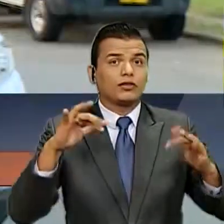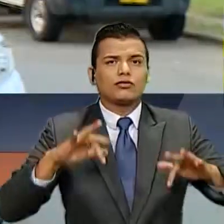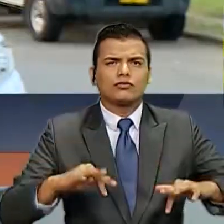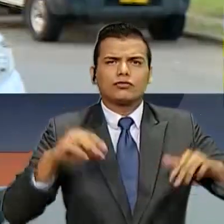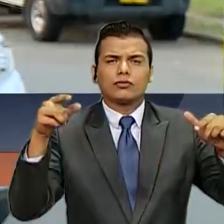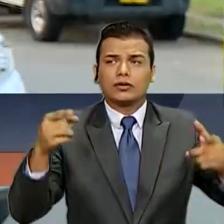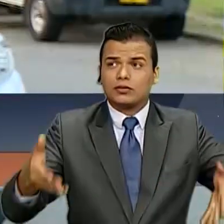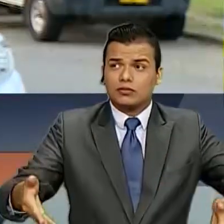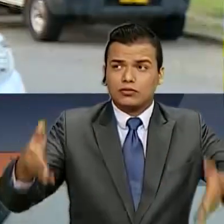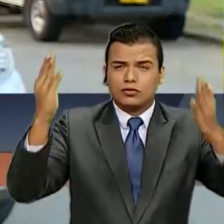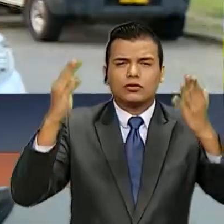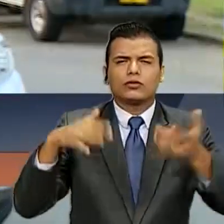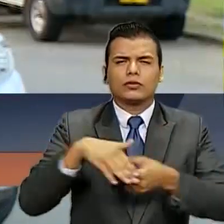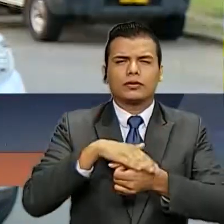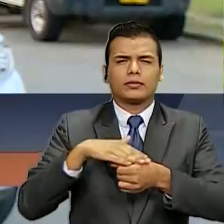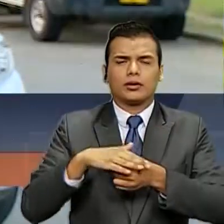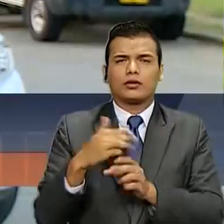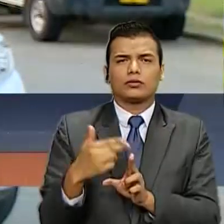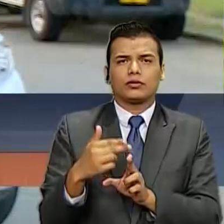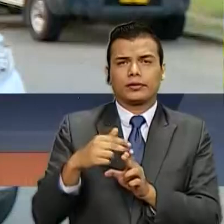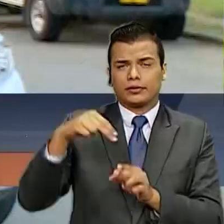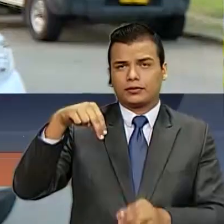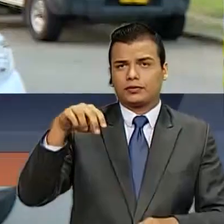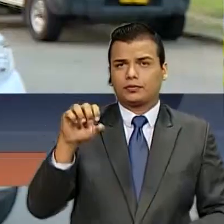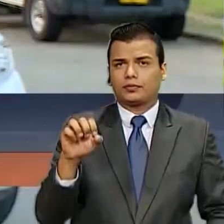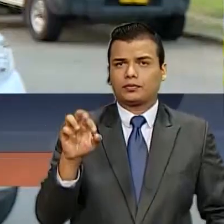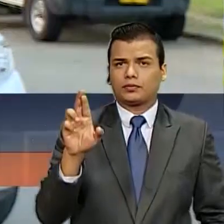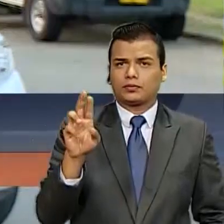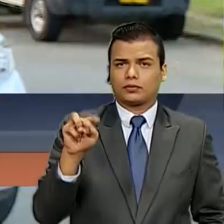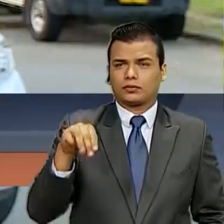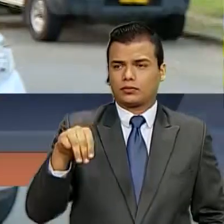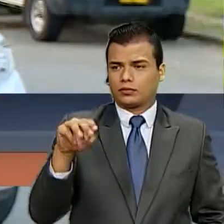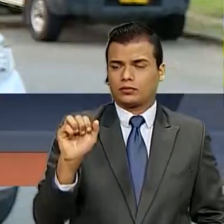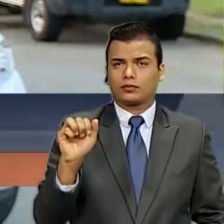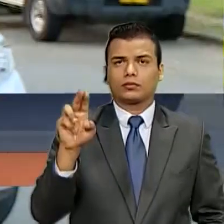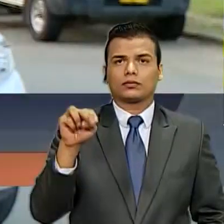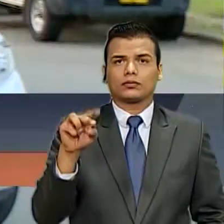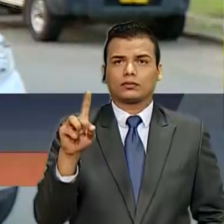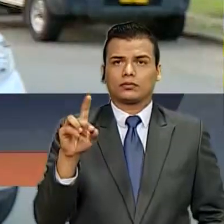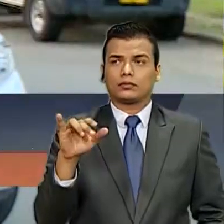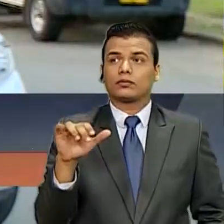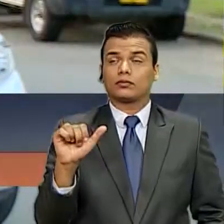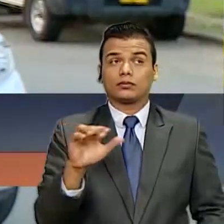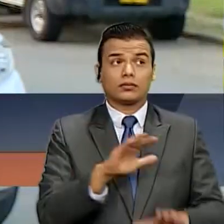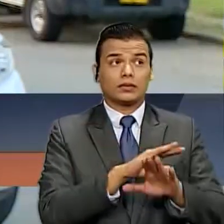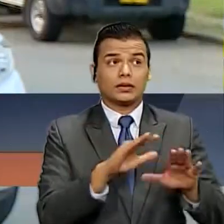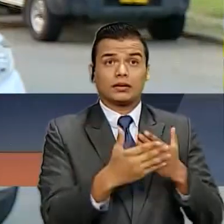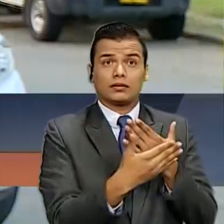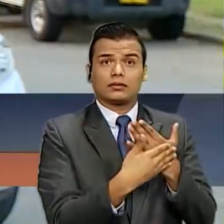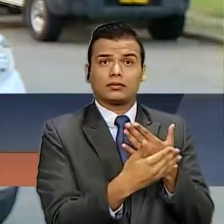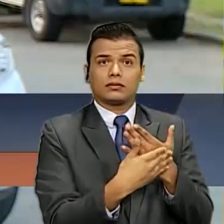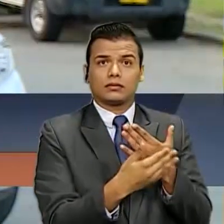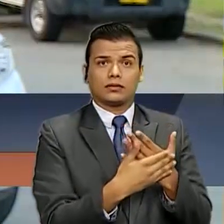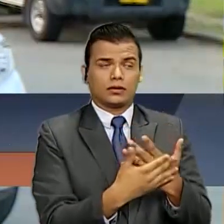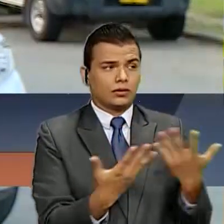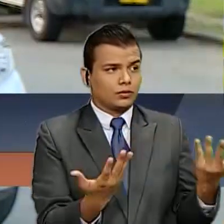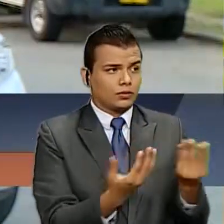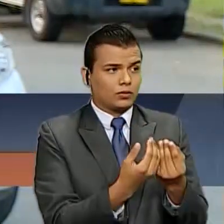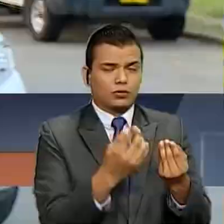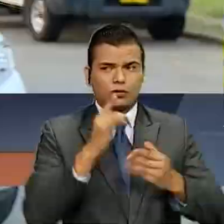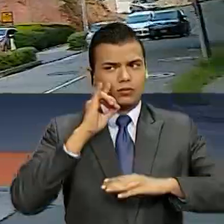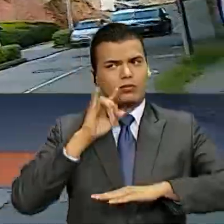en un edificio en el barrio Normandía. Gracias al oportuno aviso de parte de los guardias de